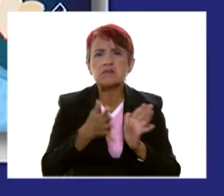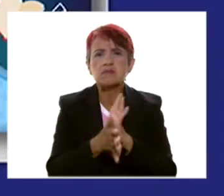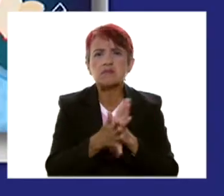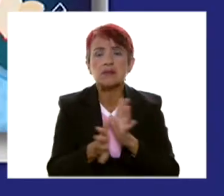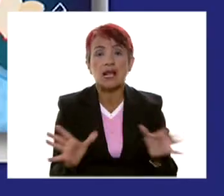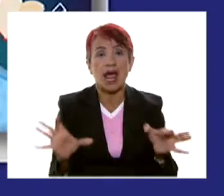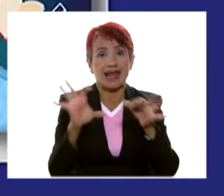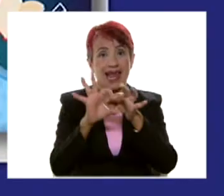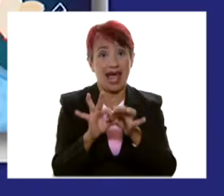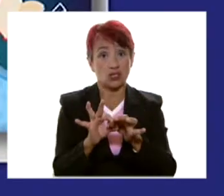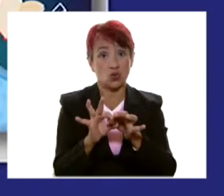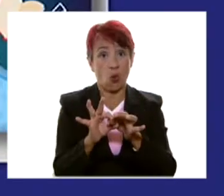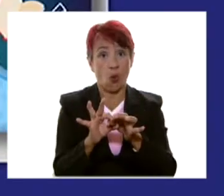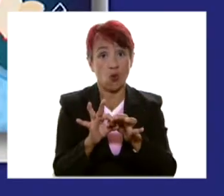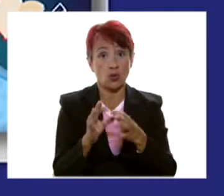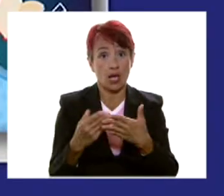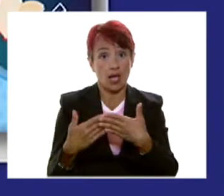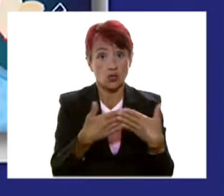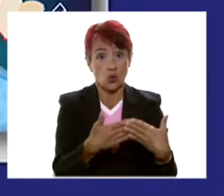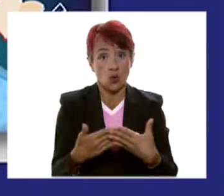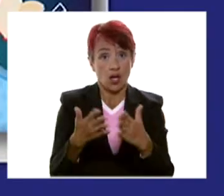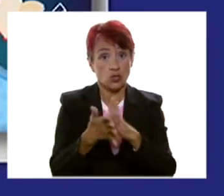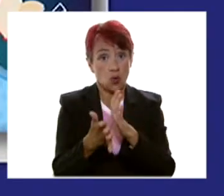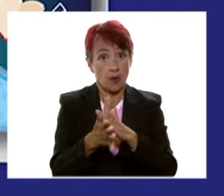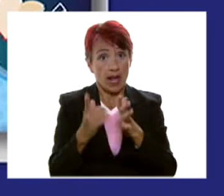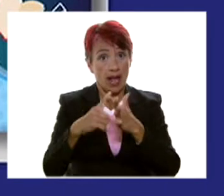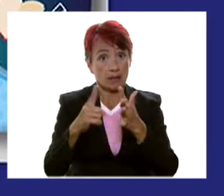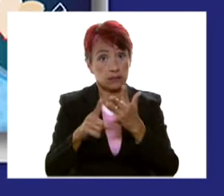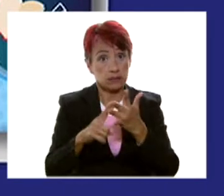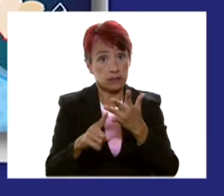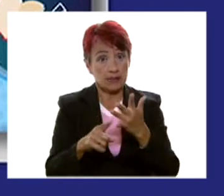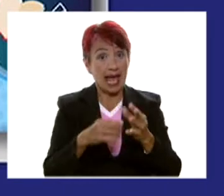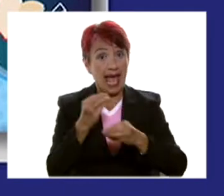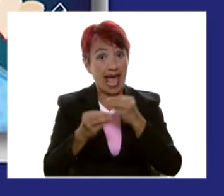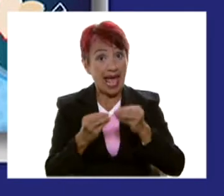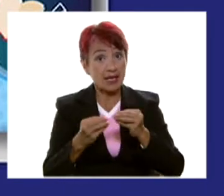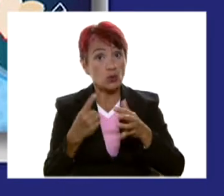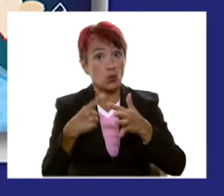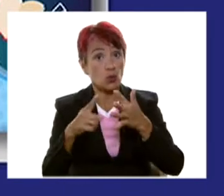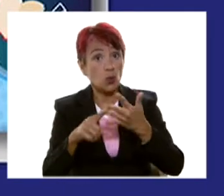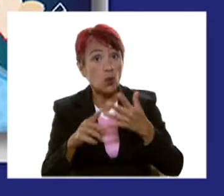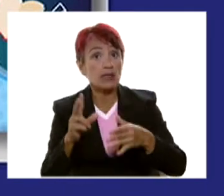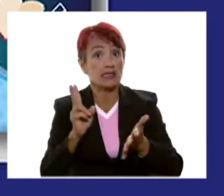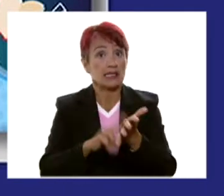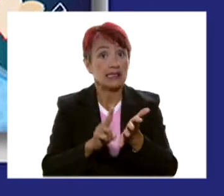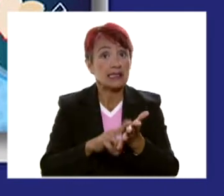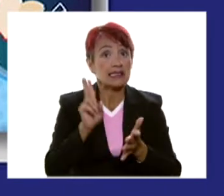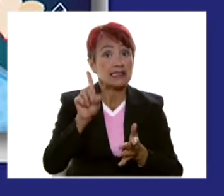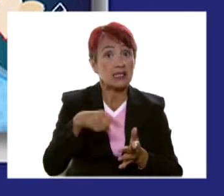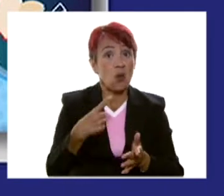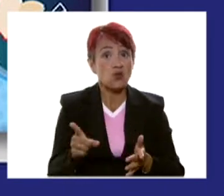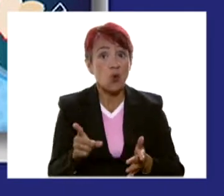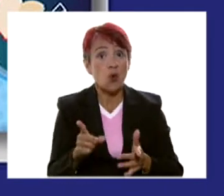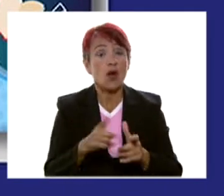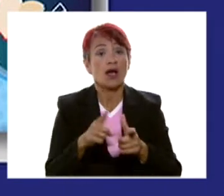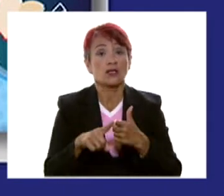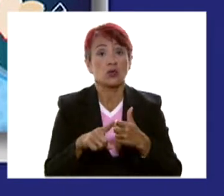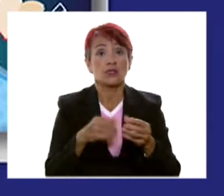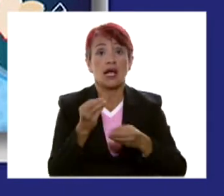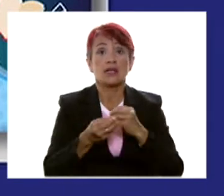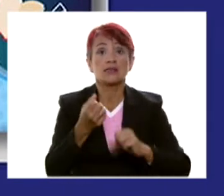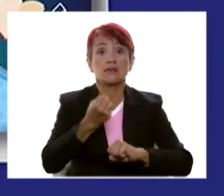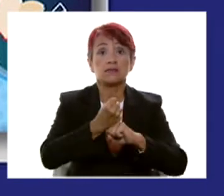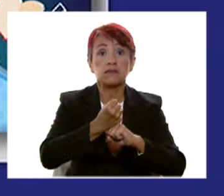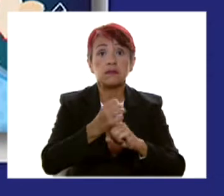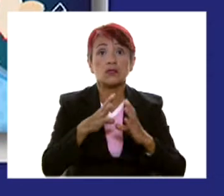de conjeturas sobre alguna cosa, hechos, causas que lo han originado, entre otras. Estas se realizan con